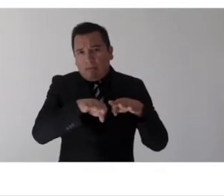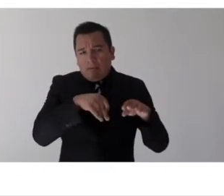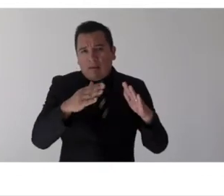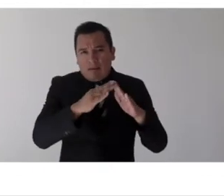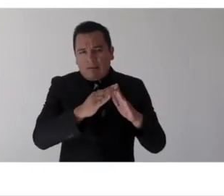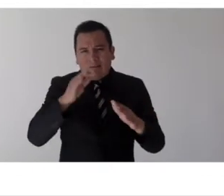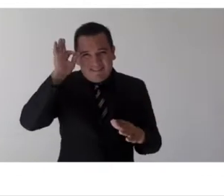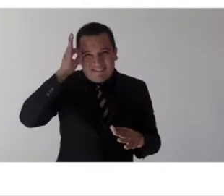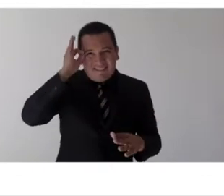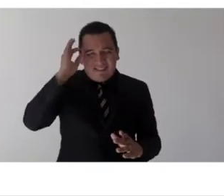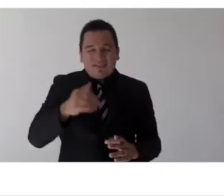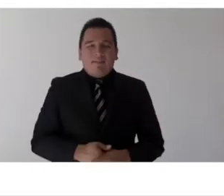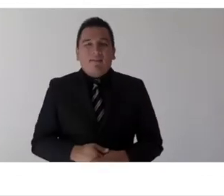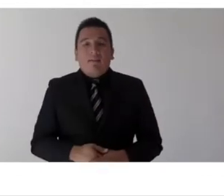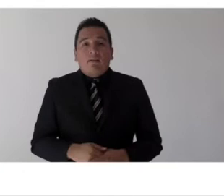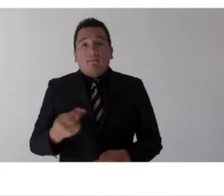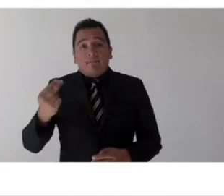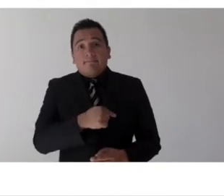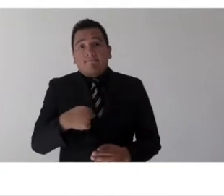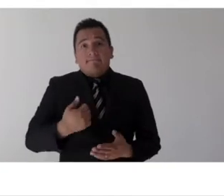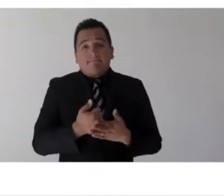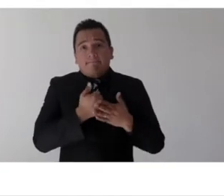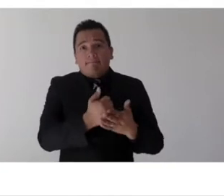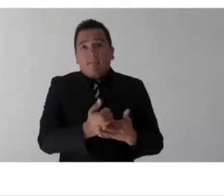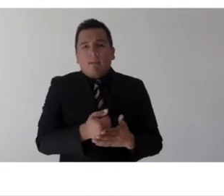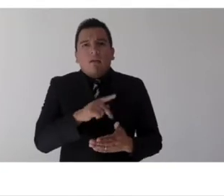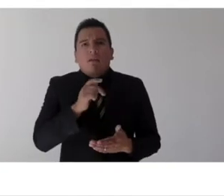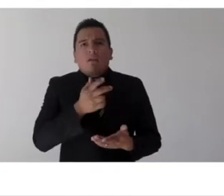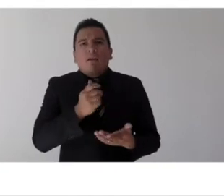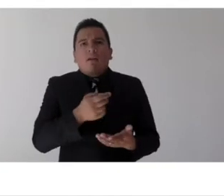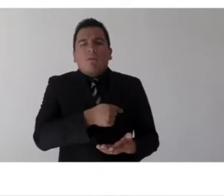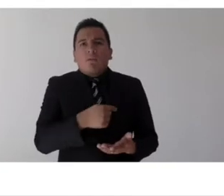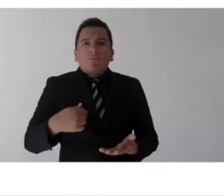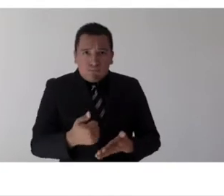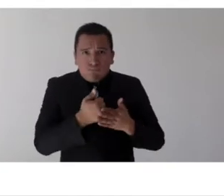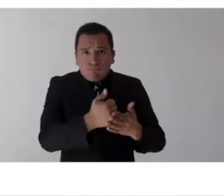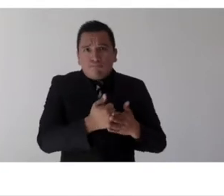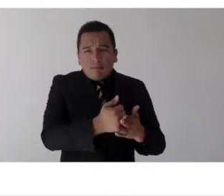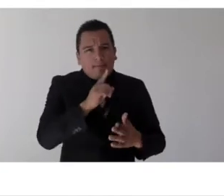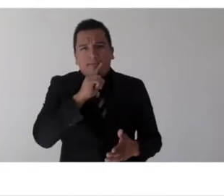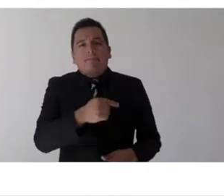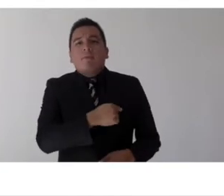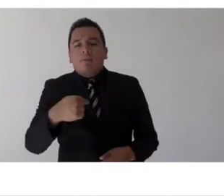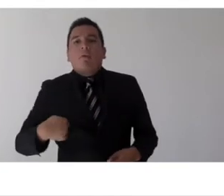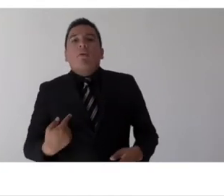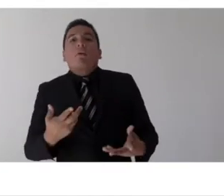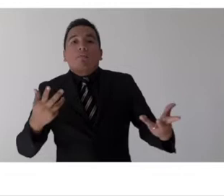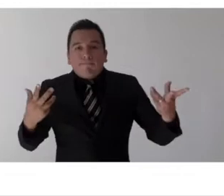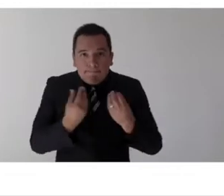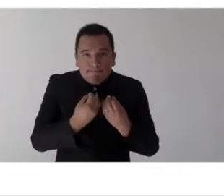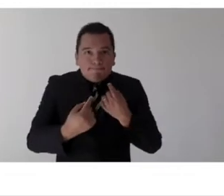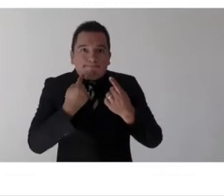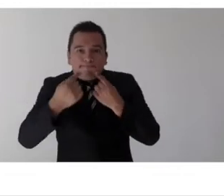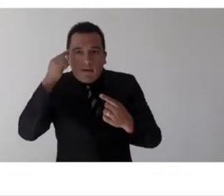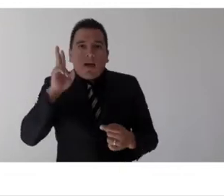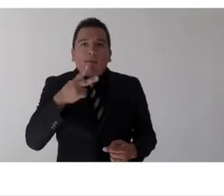a trabajadoras del hogar, y voy a quitar la palabra ayudamos, nos organizamos junto con trabajadoras del hogar para poder conocer los